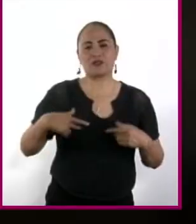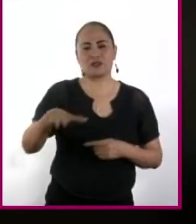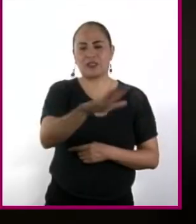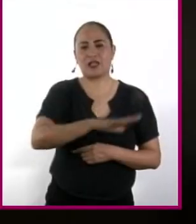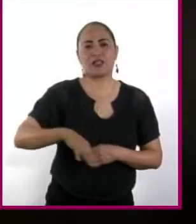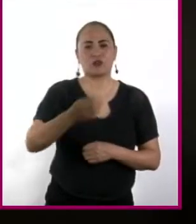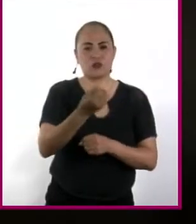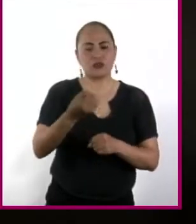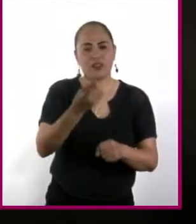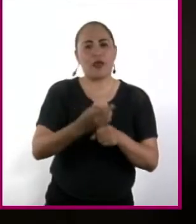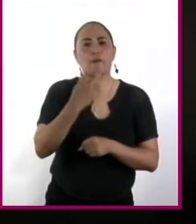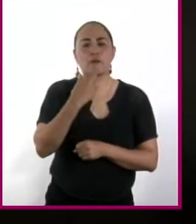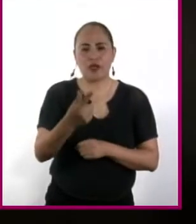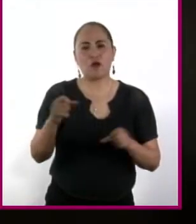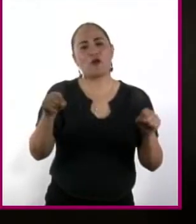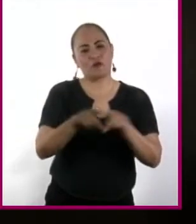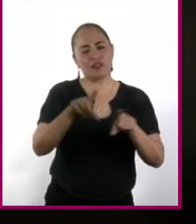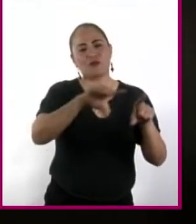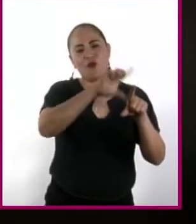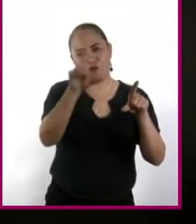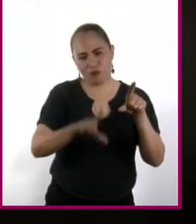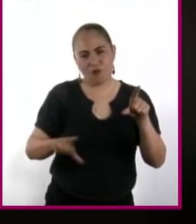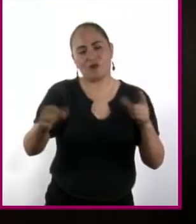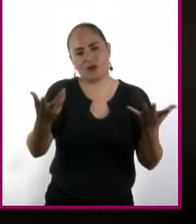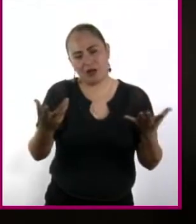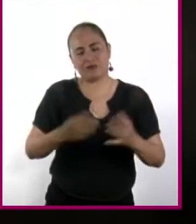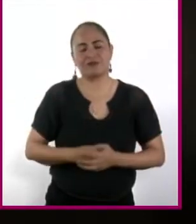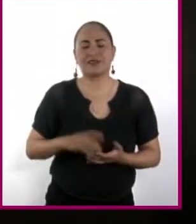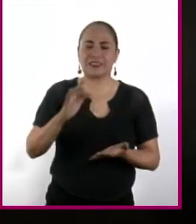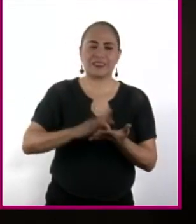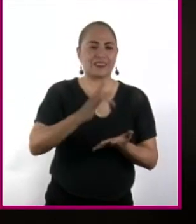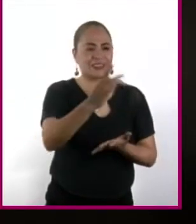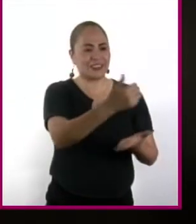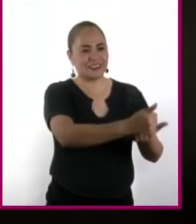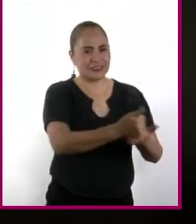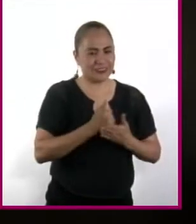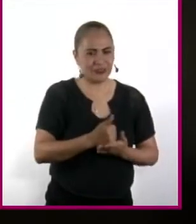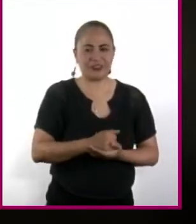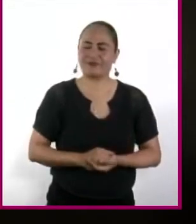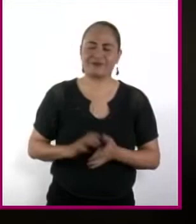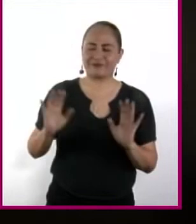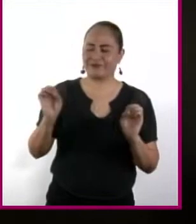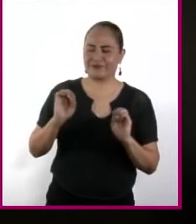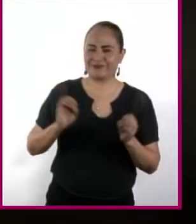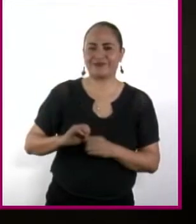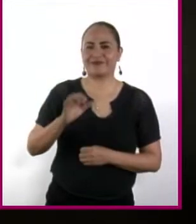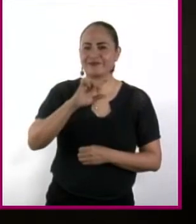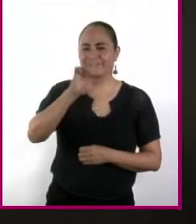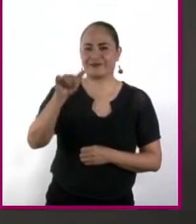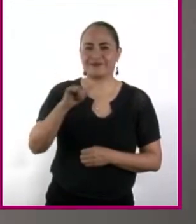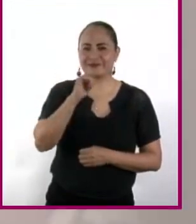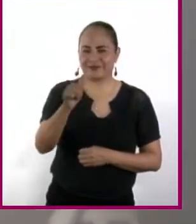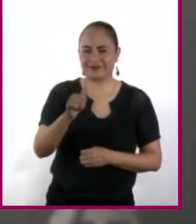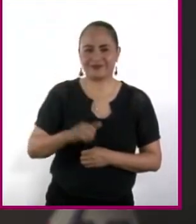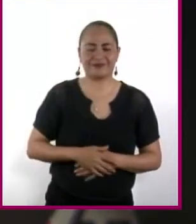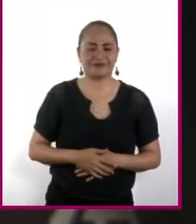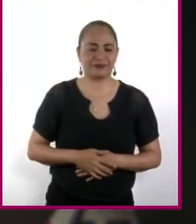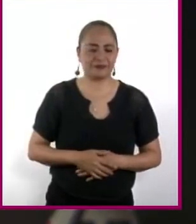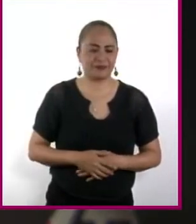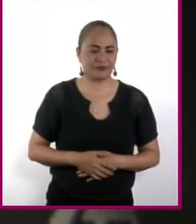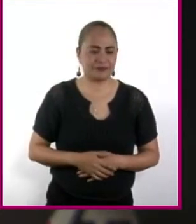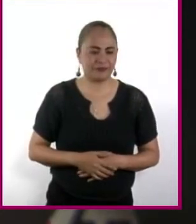país. Muchas gracias por su ayuda, don Salvador. No hay de qué, muchacho. Hasta luego. Y